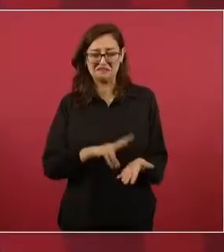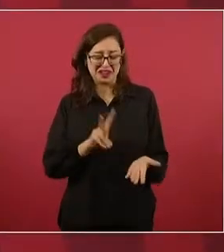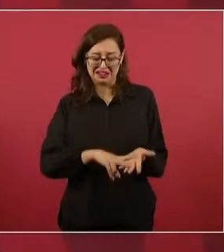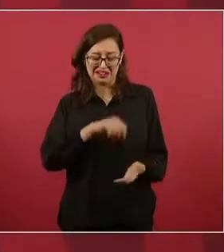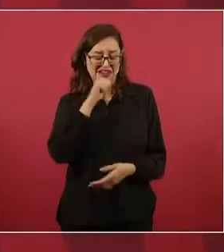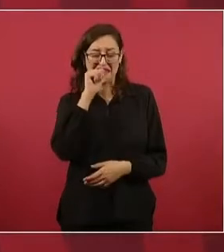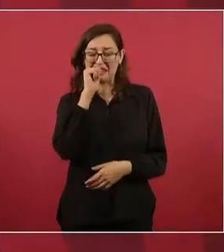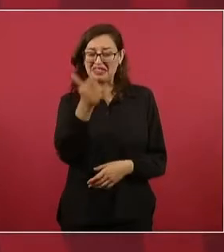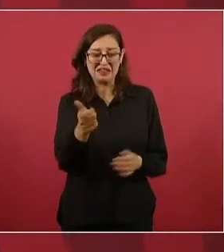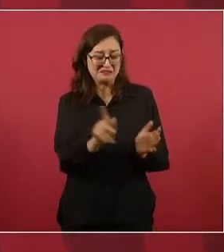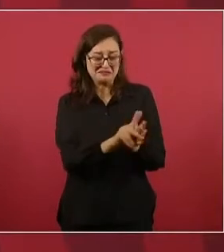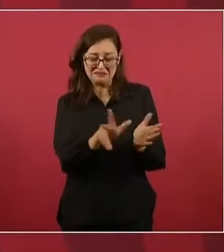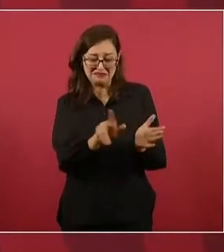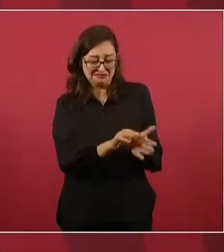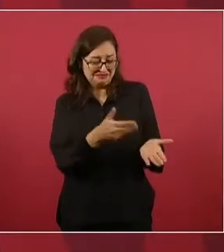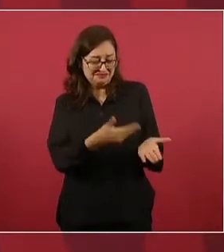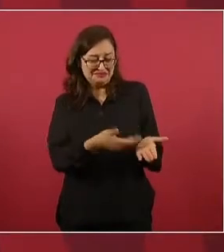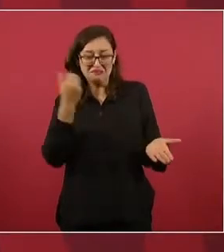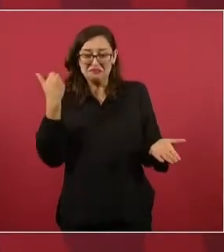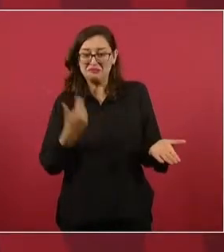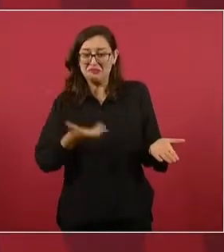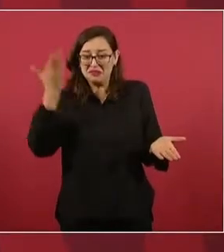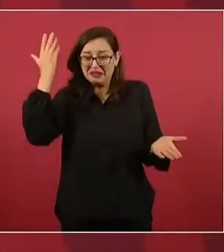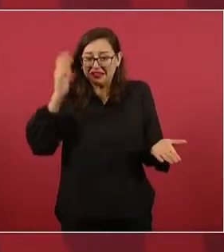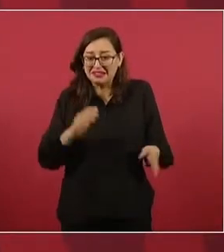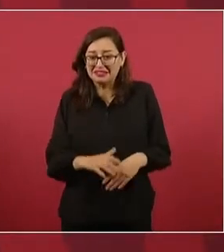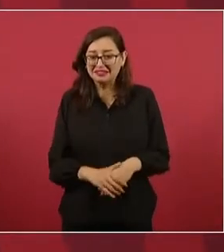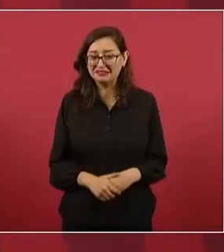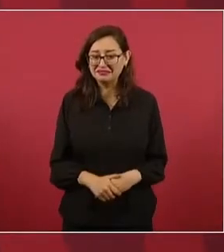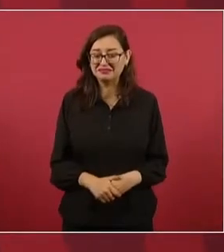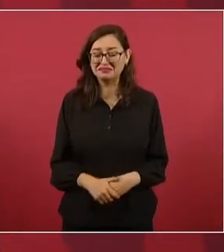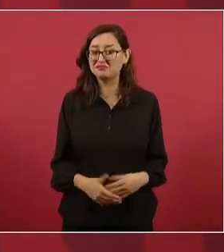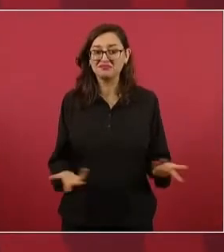Además, si no tienes razón,